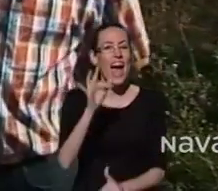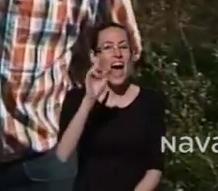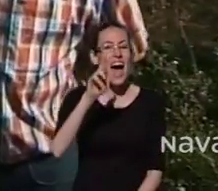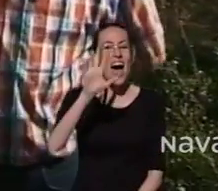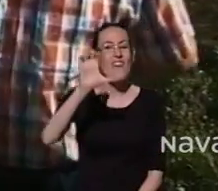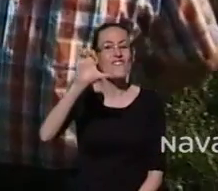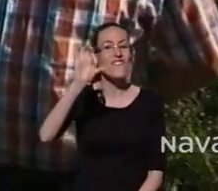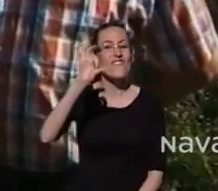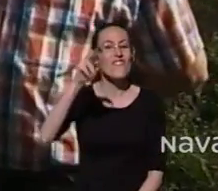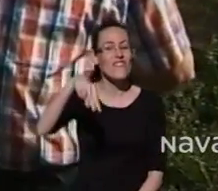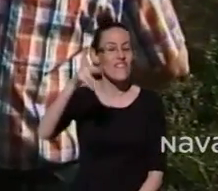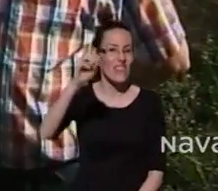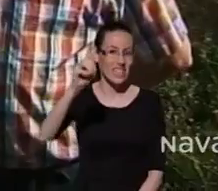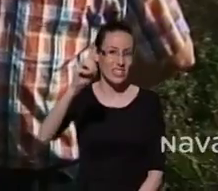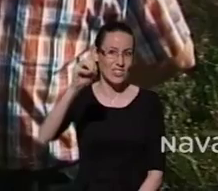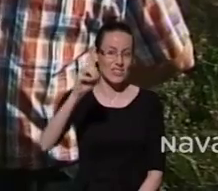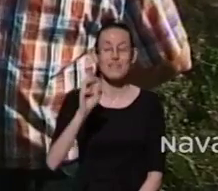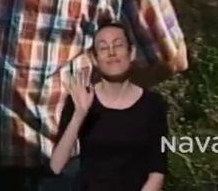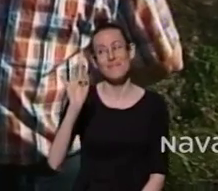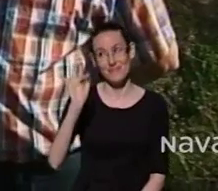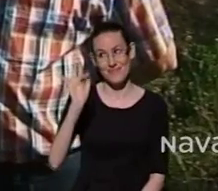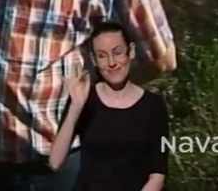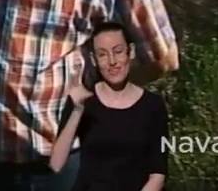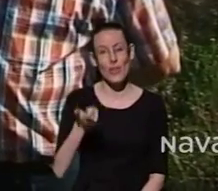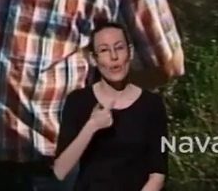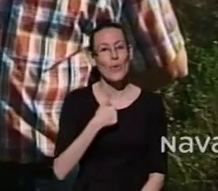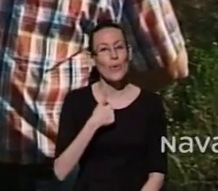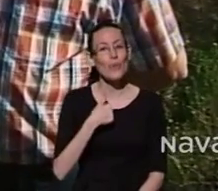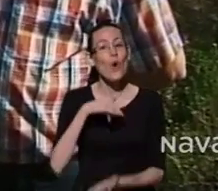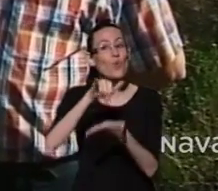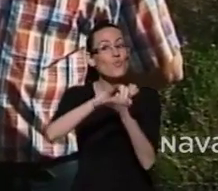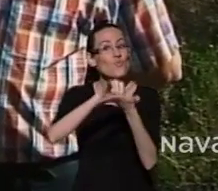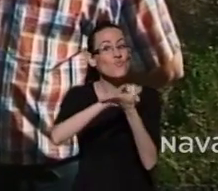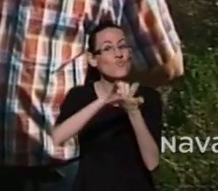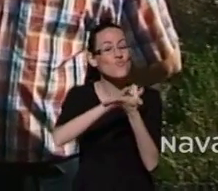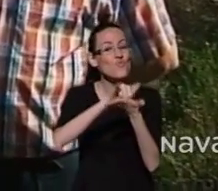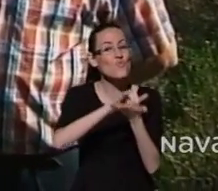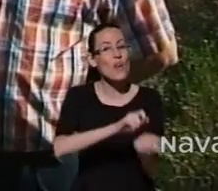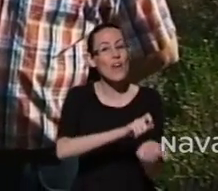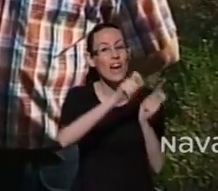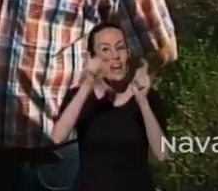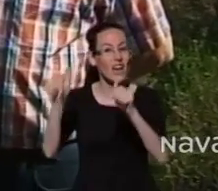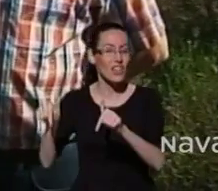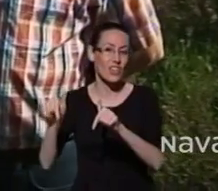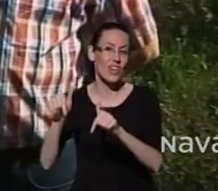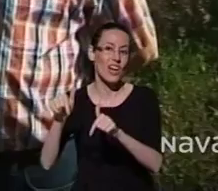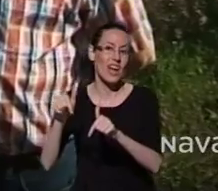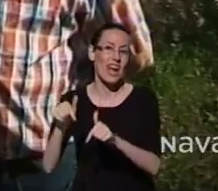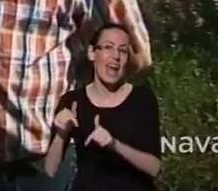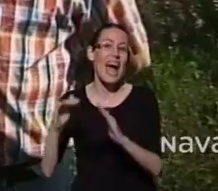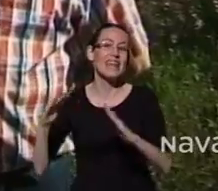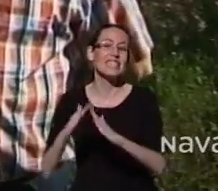colgado. Sí, me mandaron de Nueva York a San Francisco en vez de ir a Fresno. Anduve